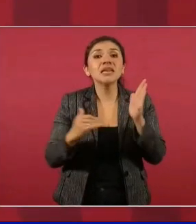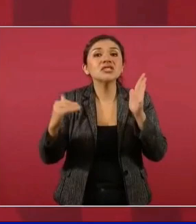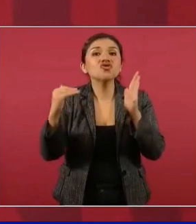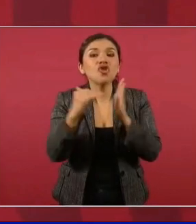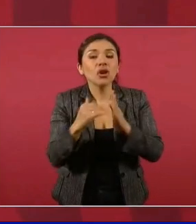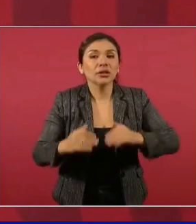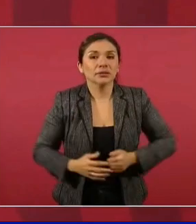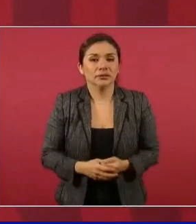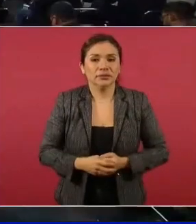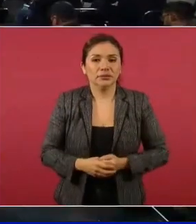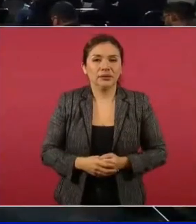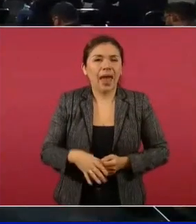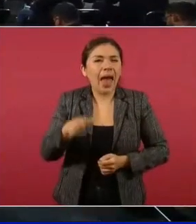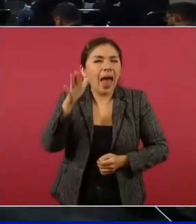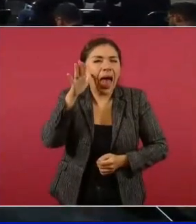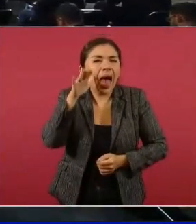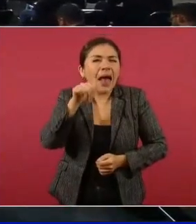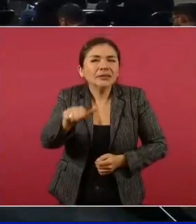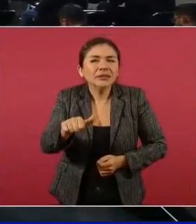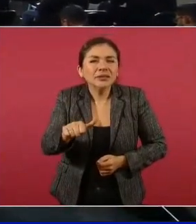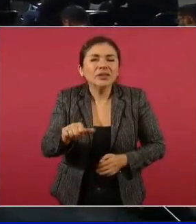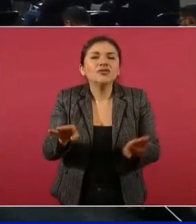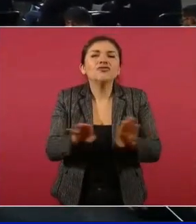casi lo que nos pagó uno que debía